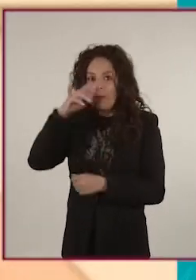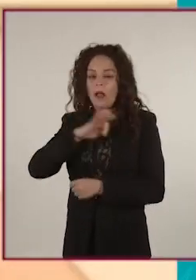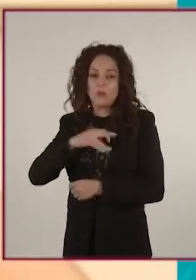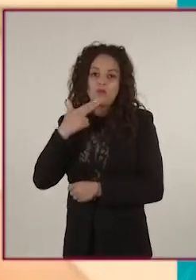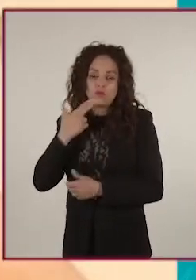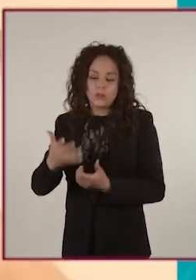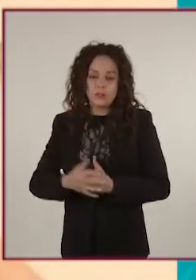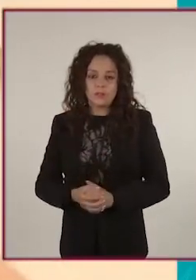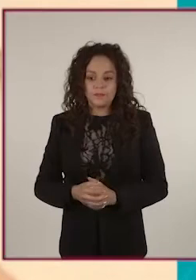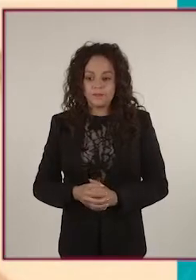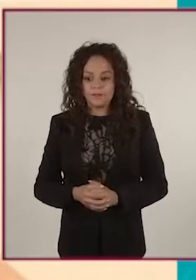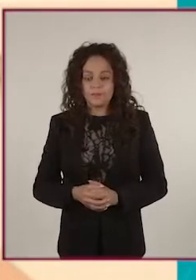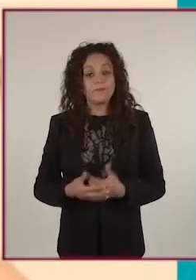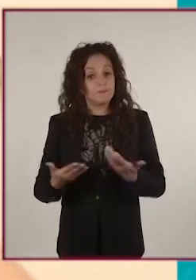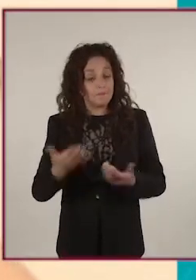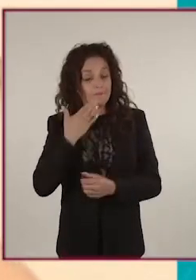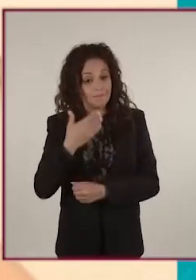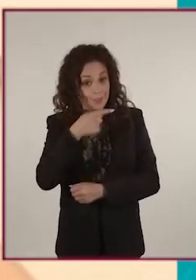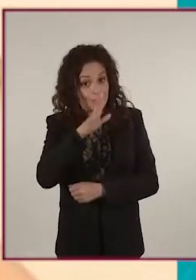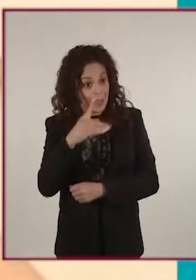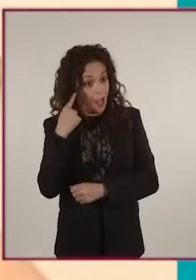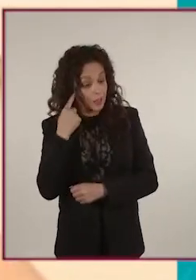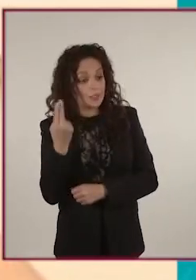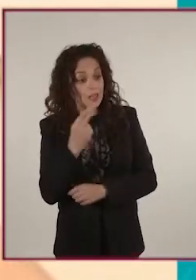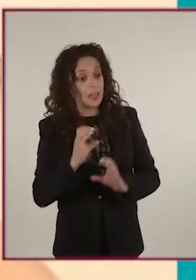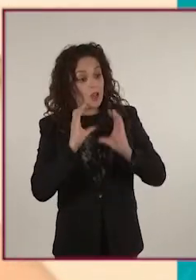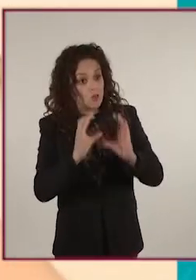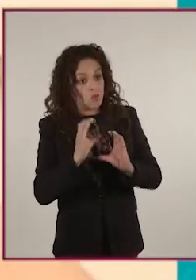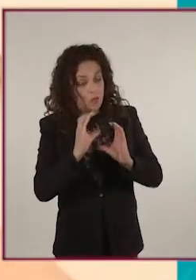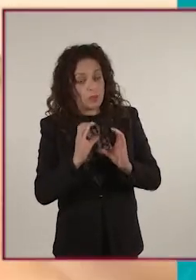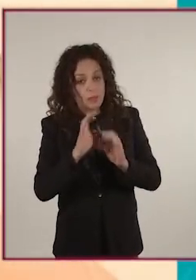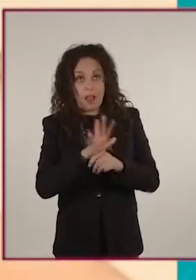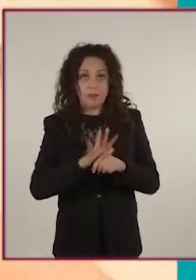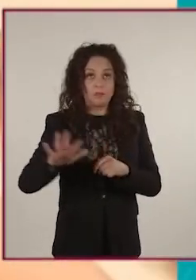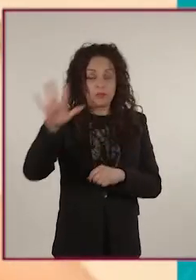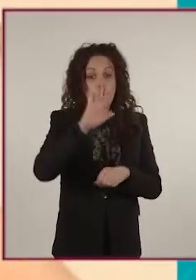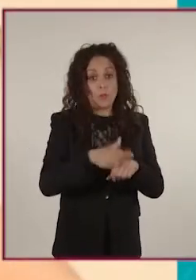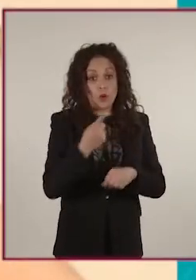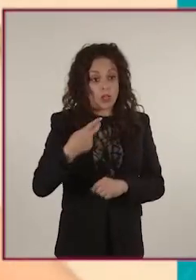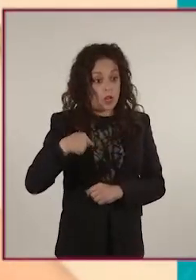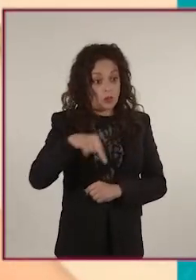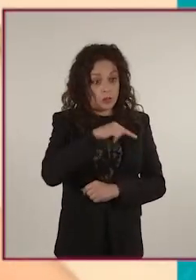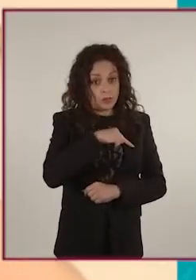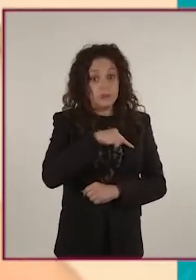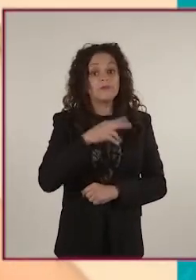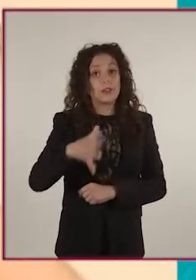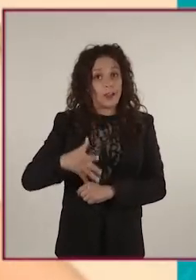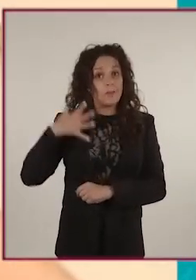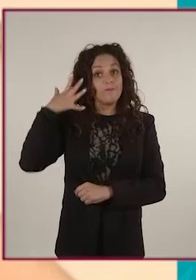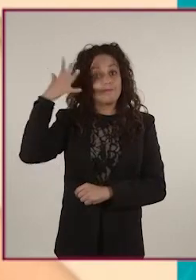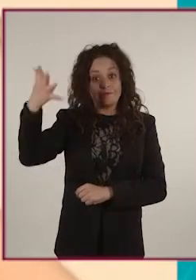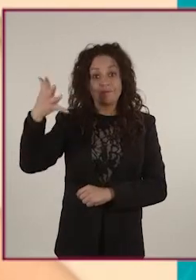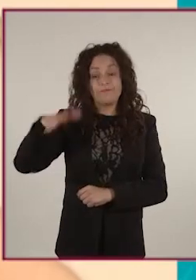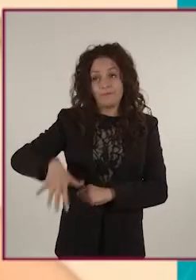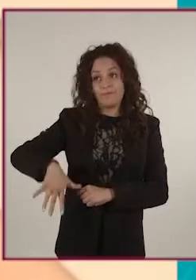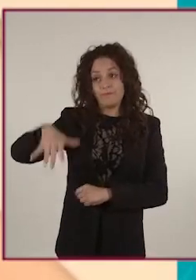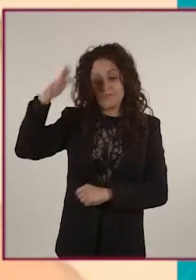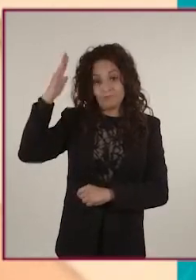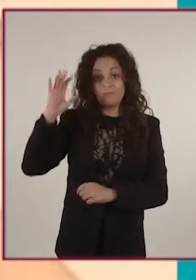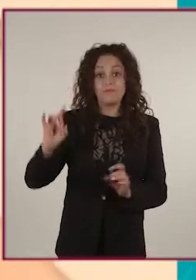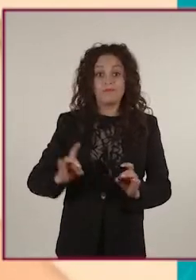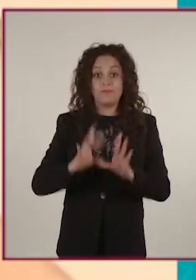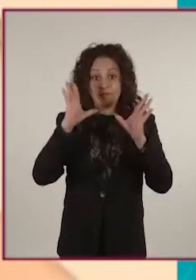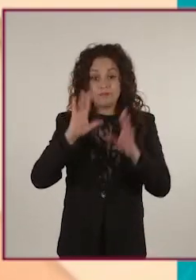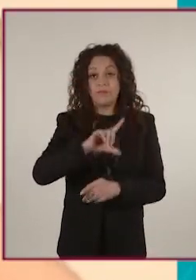Bueno, pues ya escucharon, chavos, hay que cuidar el ambiente porque definitivamente nosotros somos los que vamos para arriba y si no nos va a tocar un medio